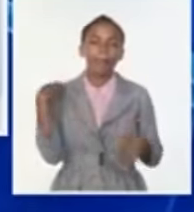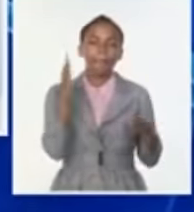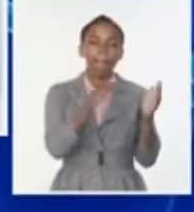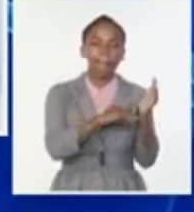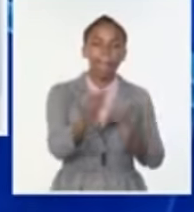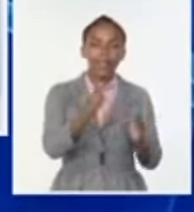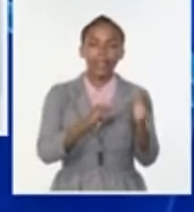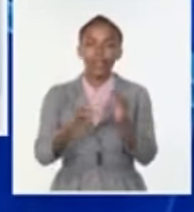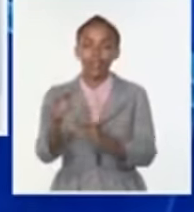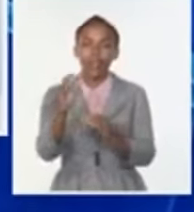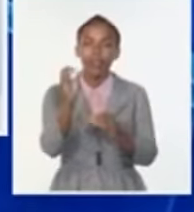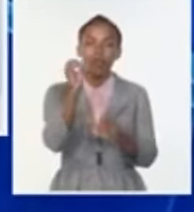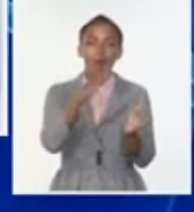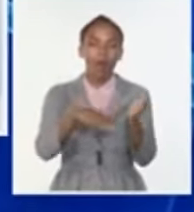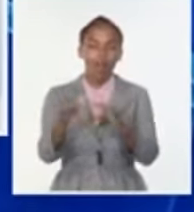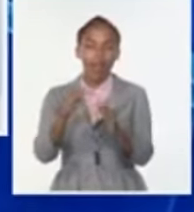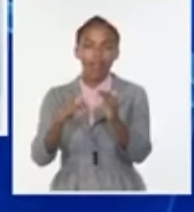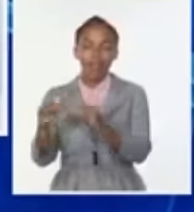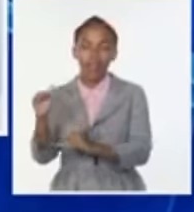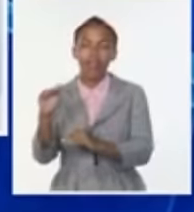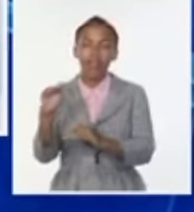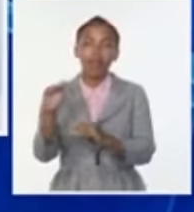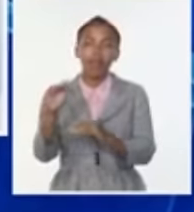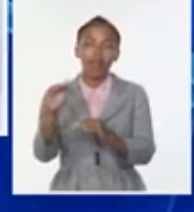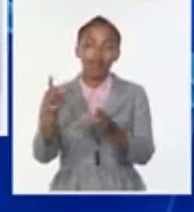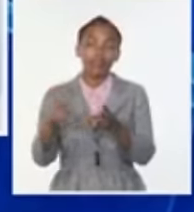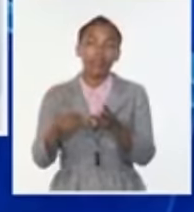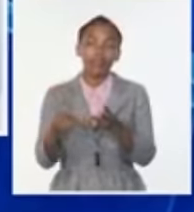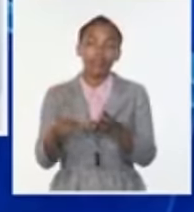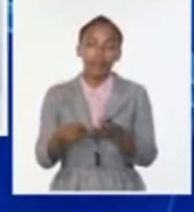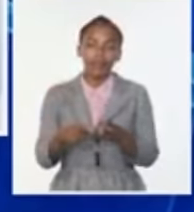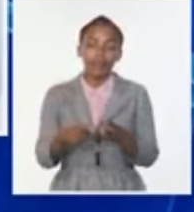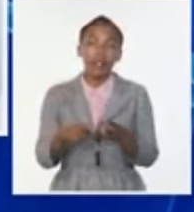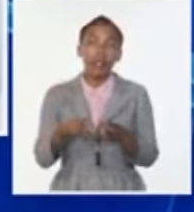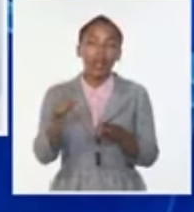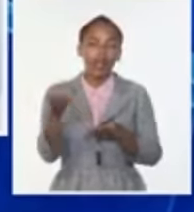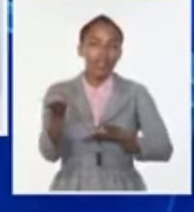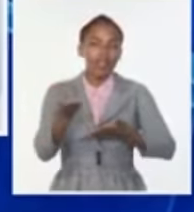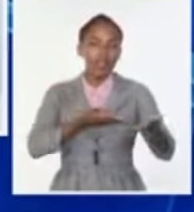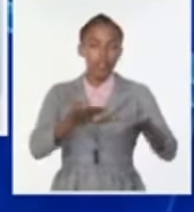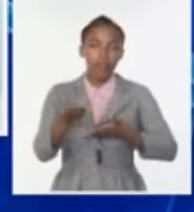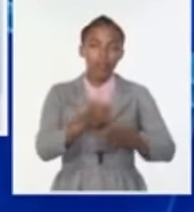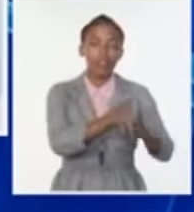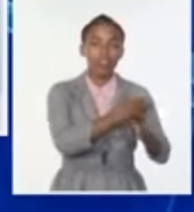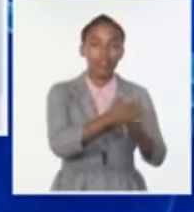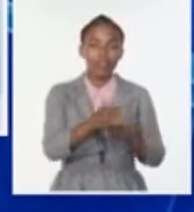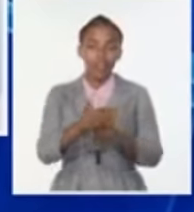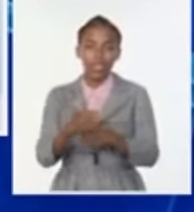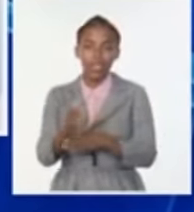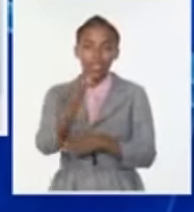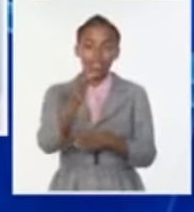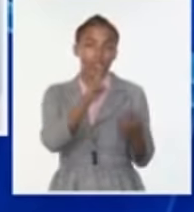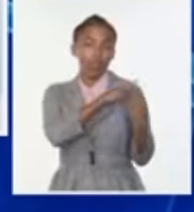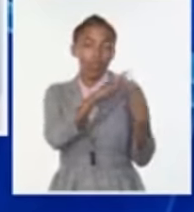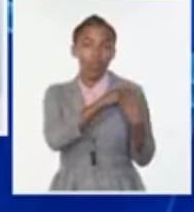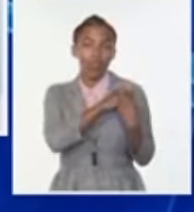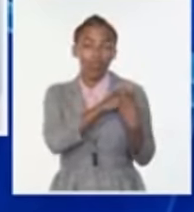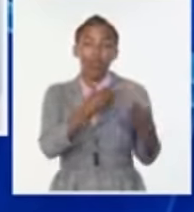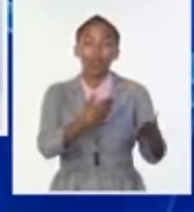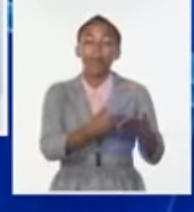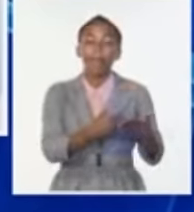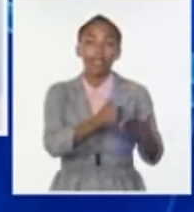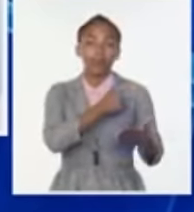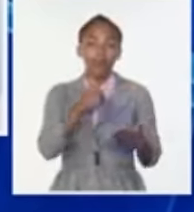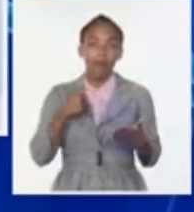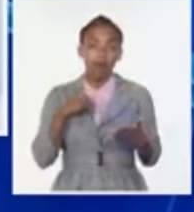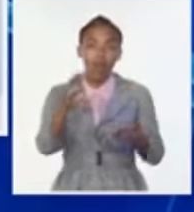diferentes organismos, por incluso los actores, hubo debates con los diferentes actores económicos no estatales en varios